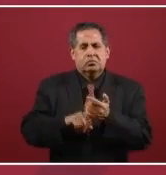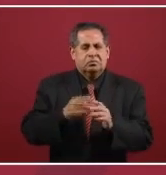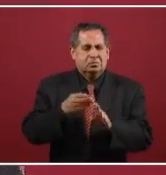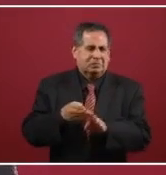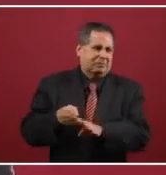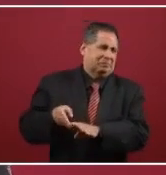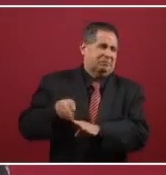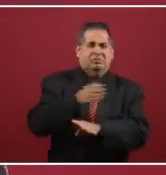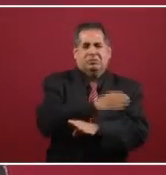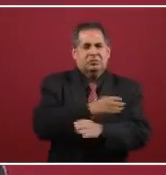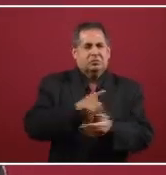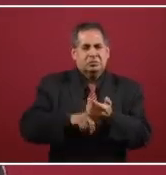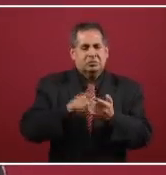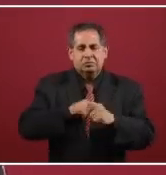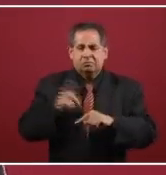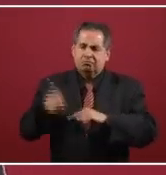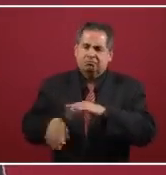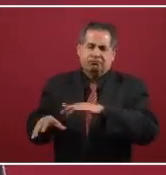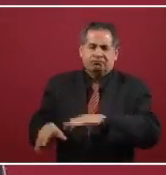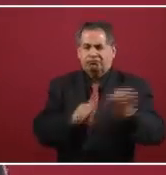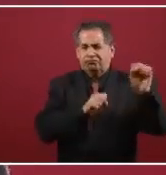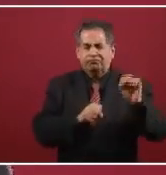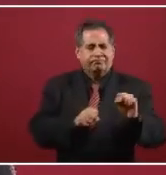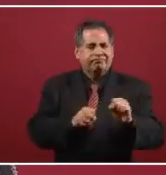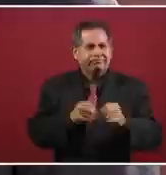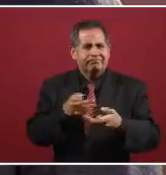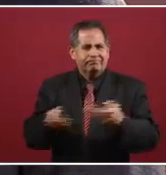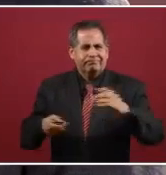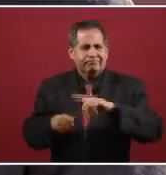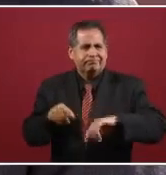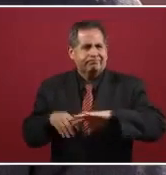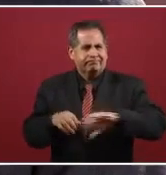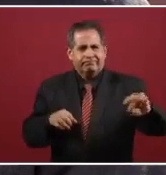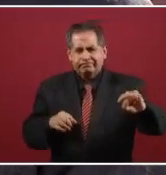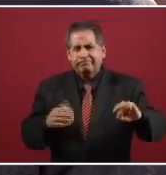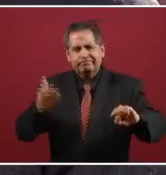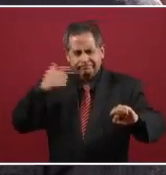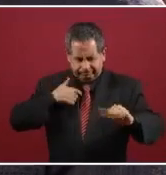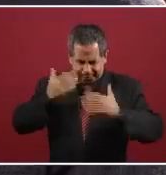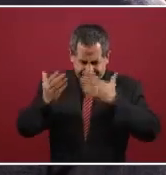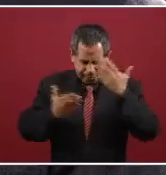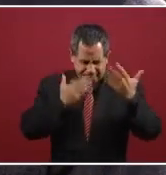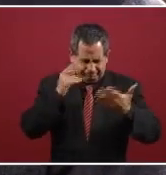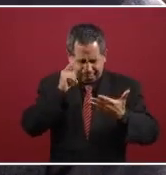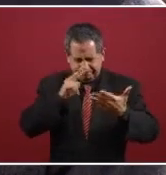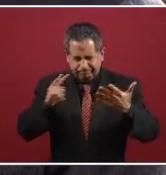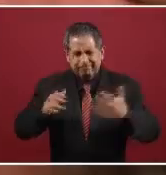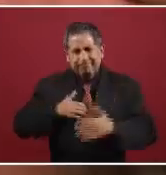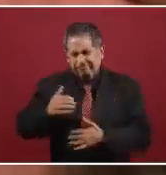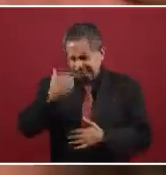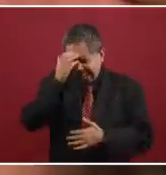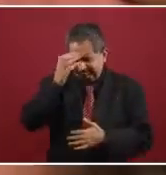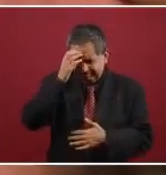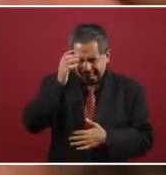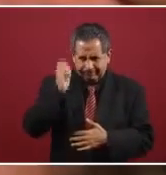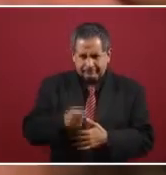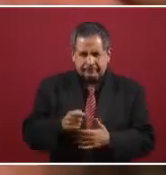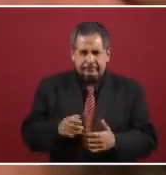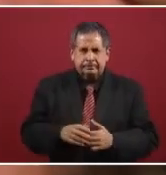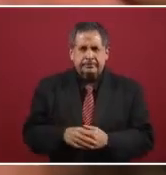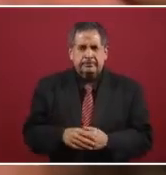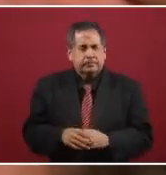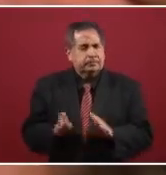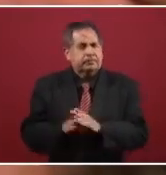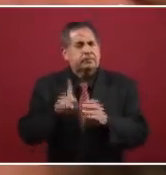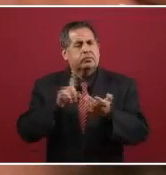antes, y lo he estudiado y conozco cómo ha